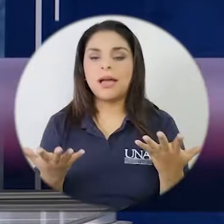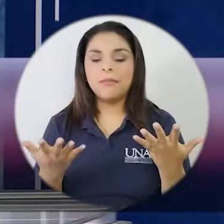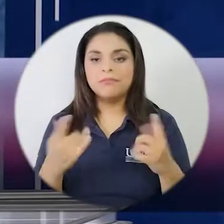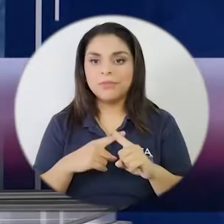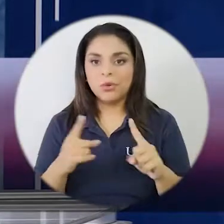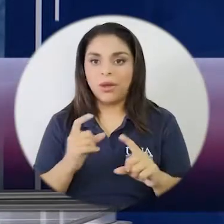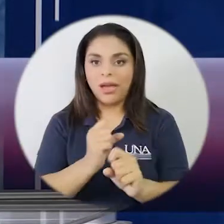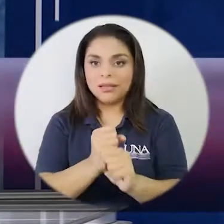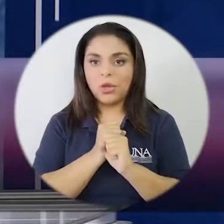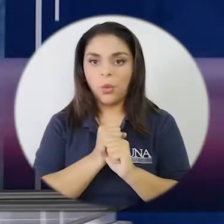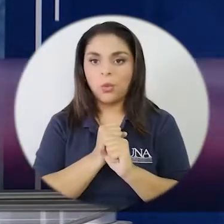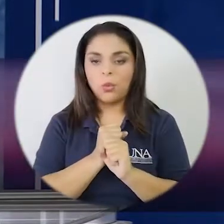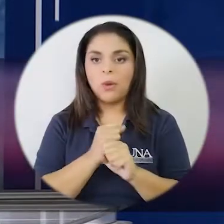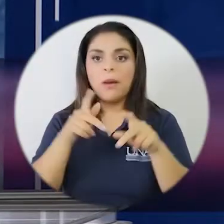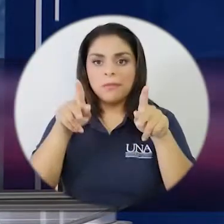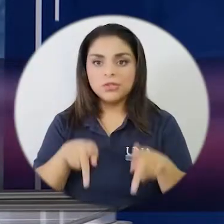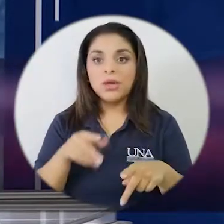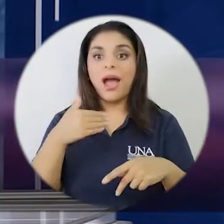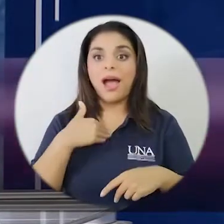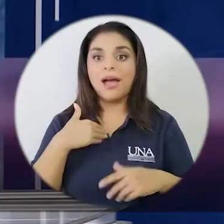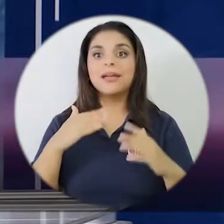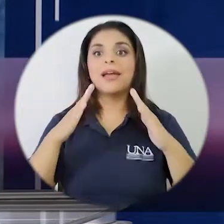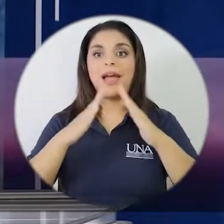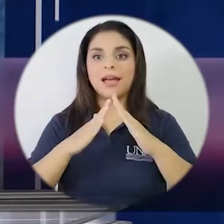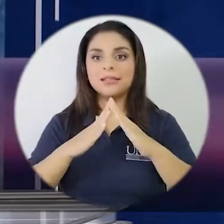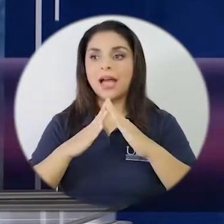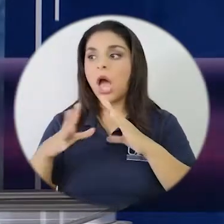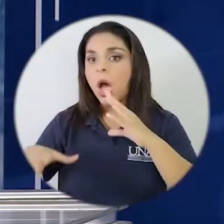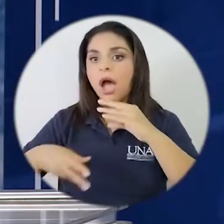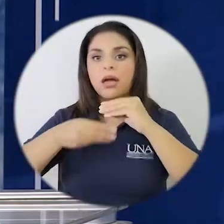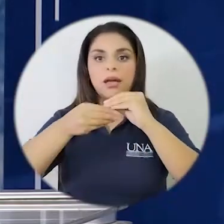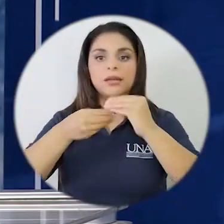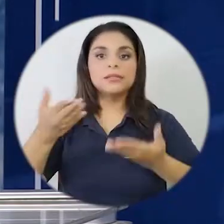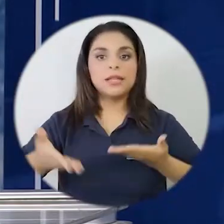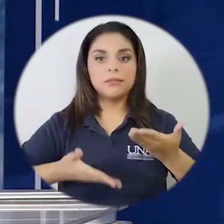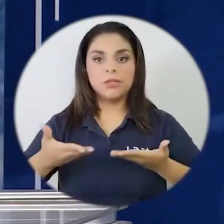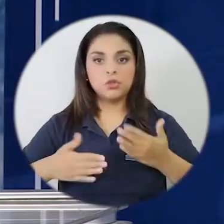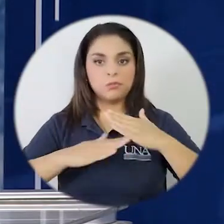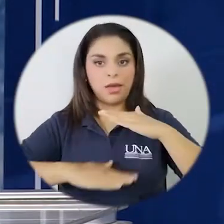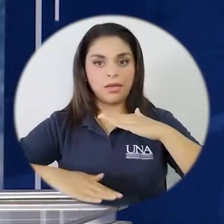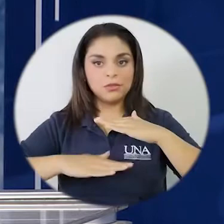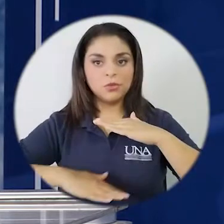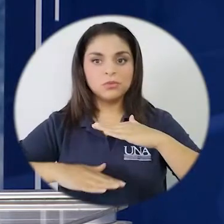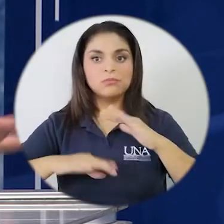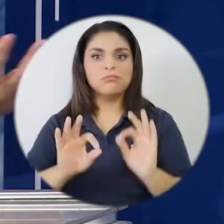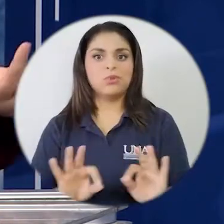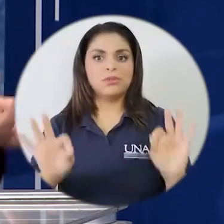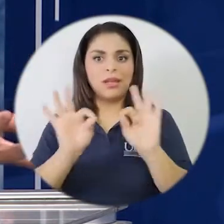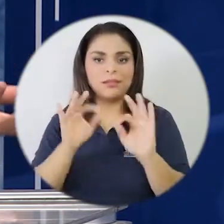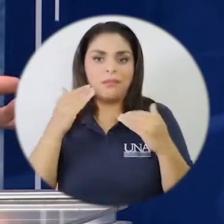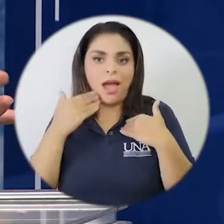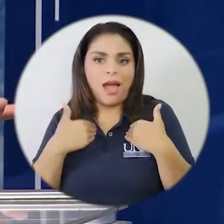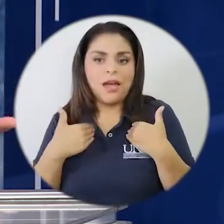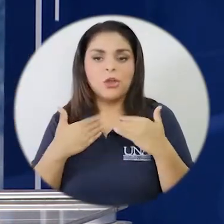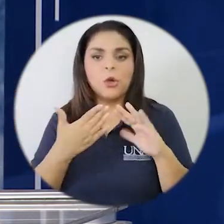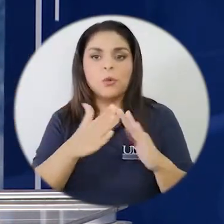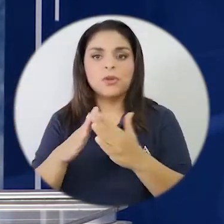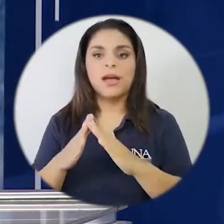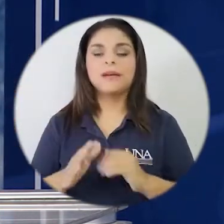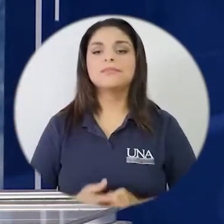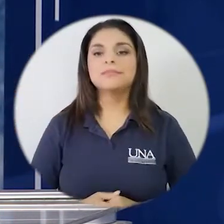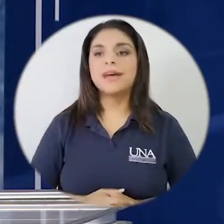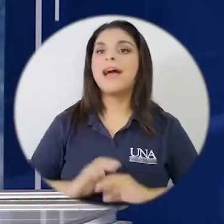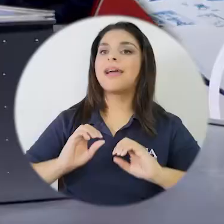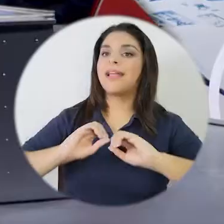partes, ¿verdad?, sino también garantizar que la gente va a tener acceso a esos servicios básicos fundamentales para desarrollar una comunidad.